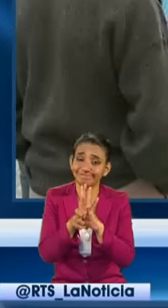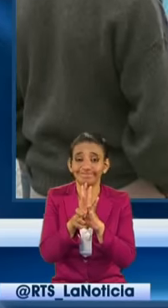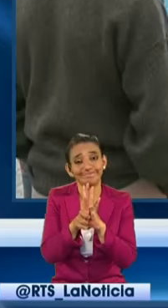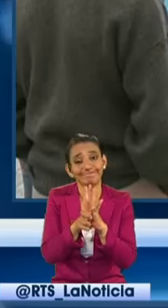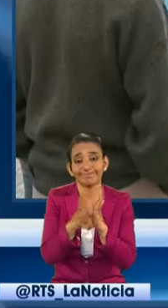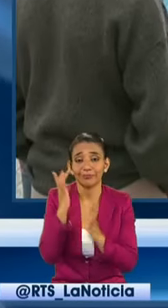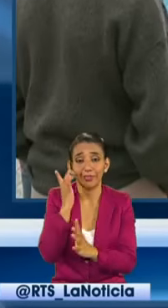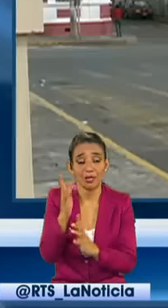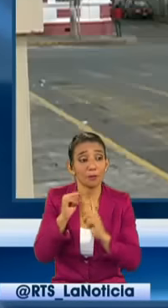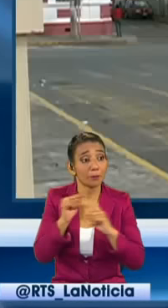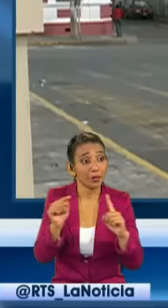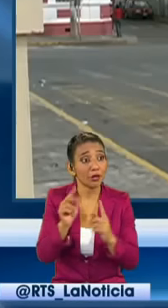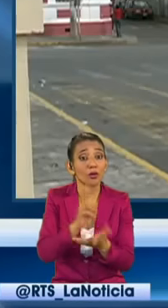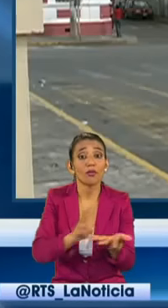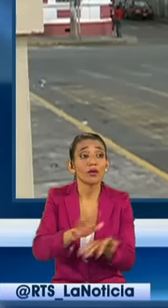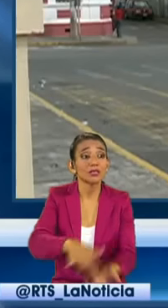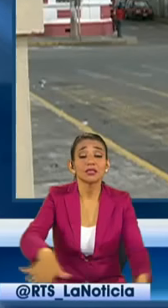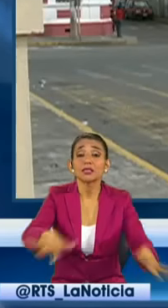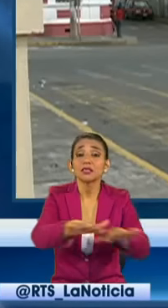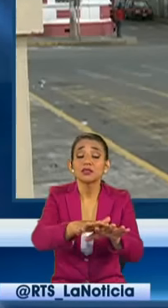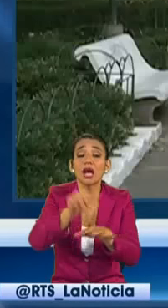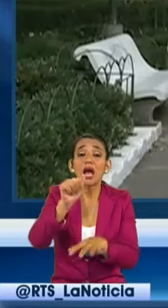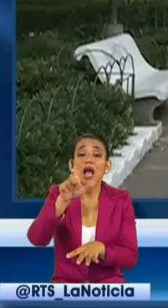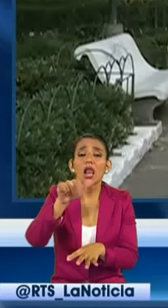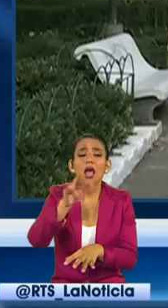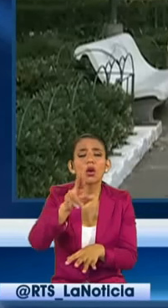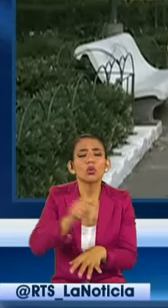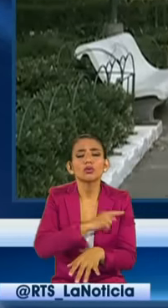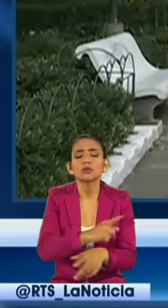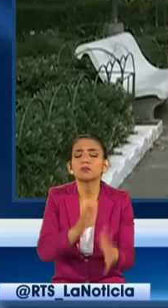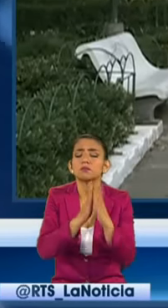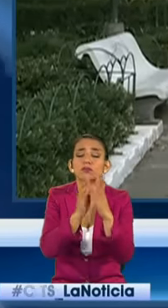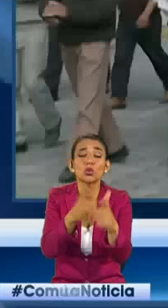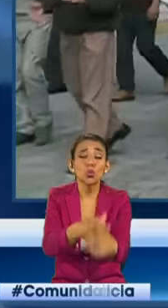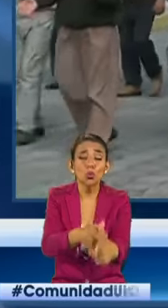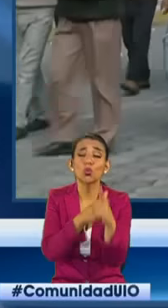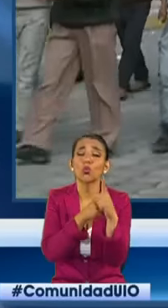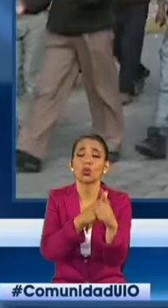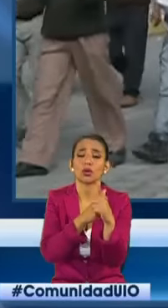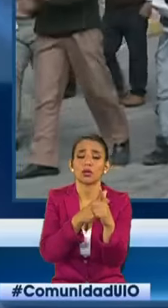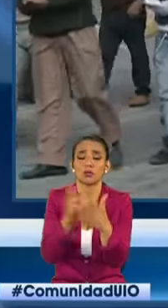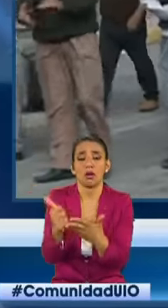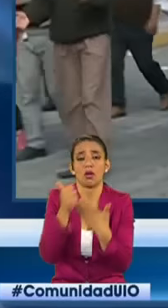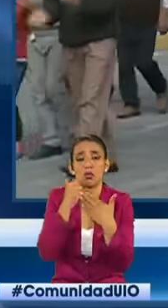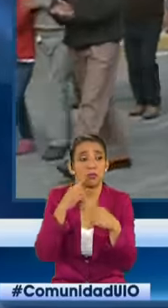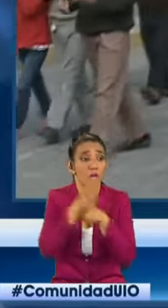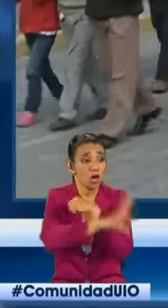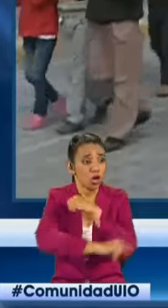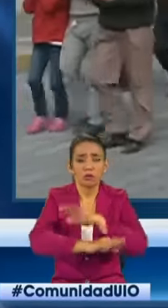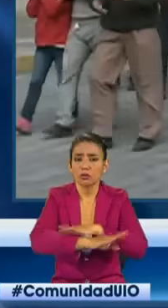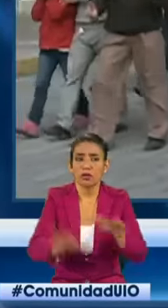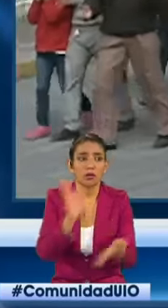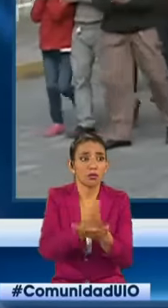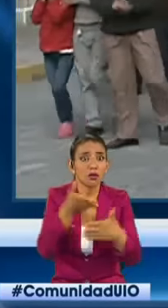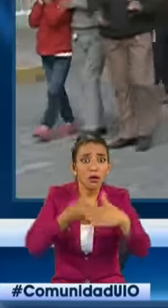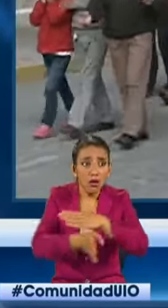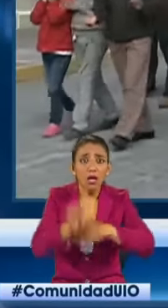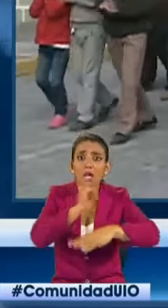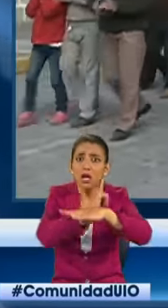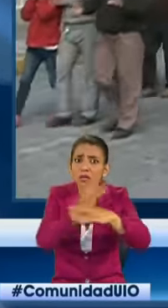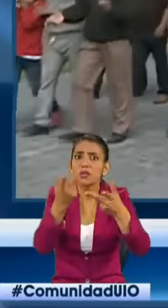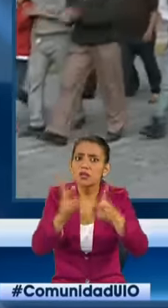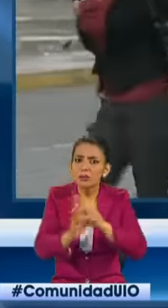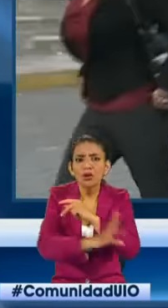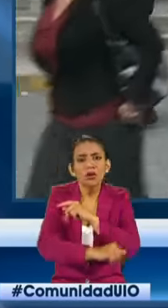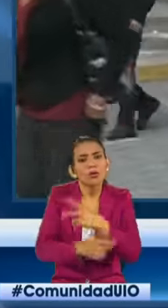nuestros vecinos de la OCI necesitan urgentemente que se ayude para evitar tanto robo. Hasta la iglesia ha sido robada. O